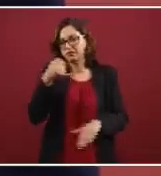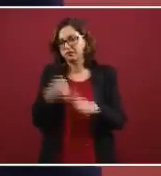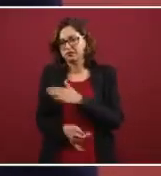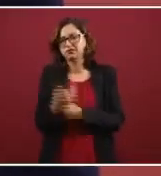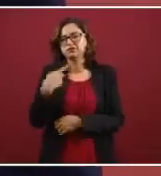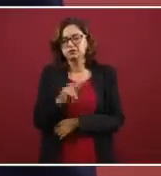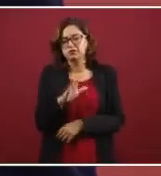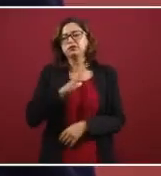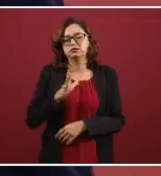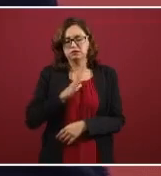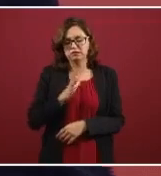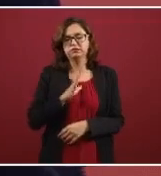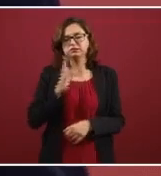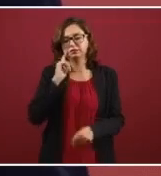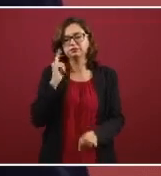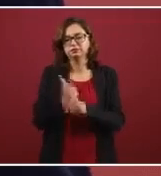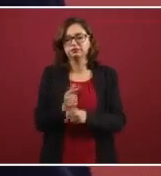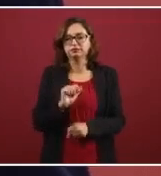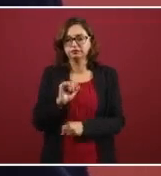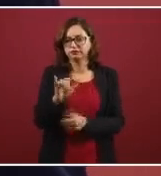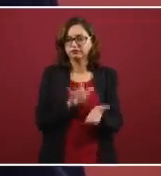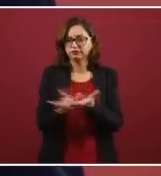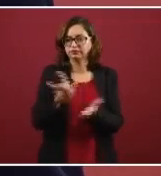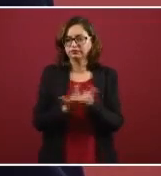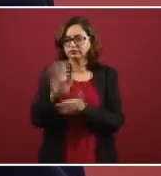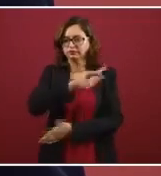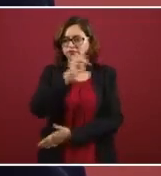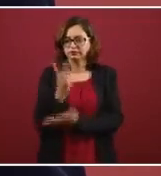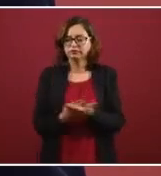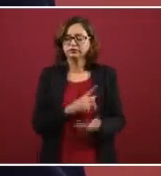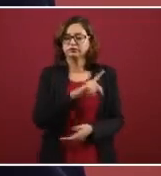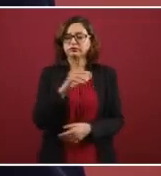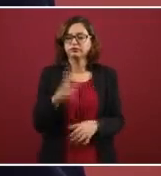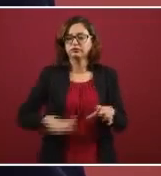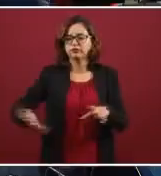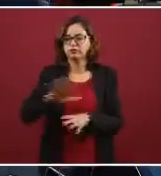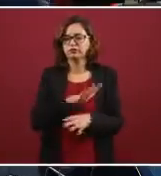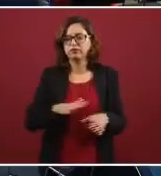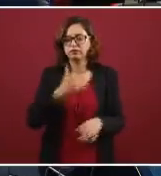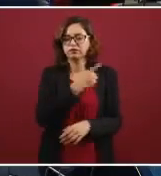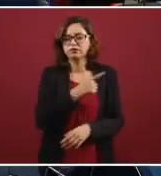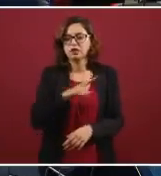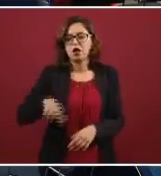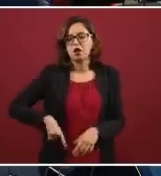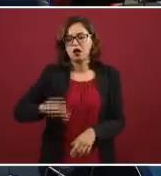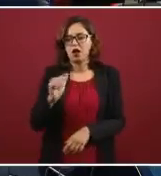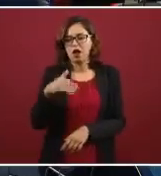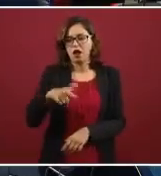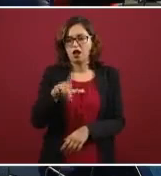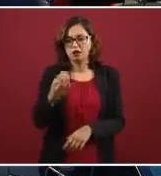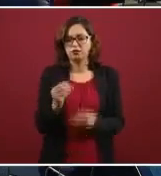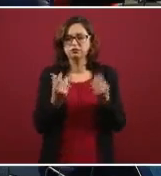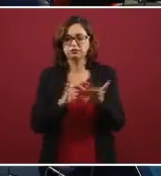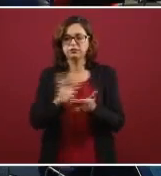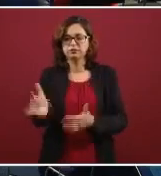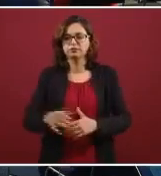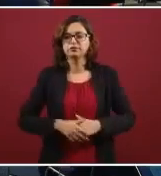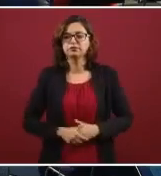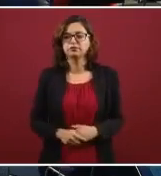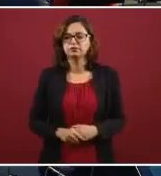esa radiografía y sí apoyamos los programas sociales del gobierno de López Obrador. Muchas gracias.